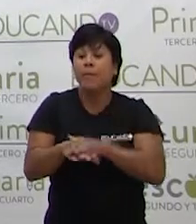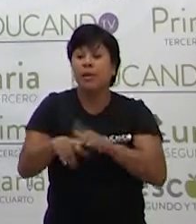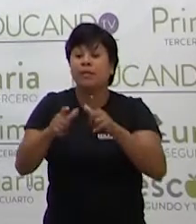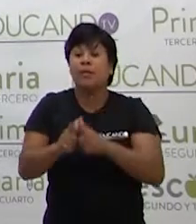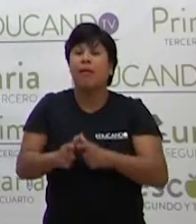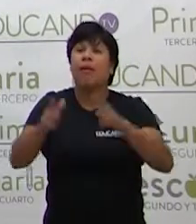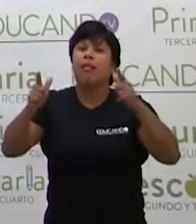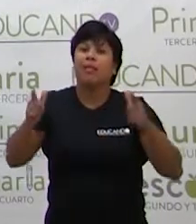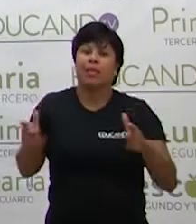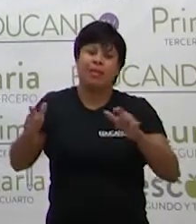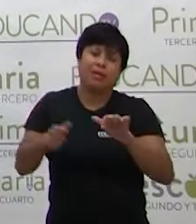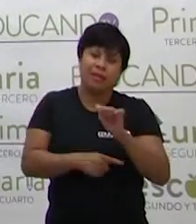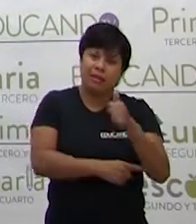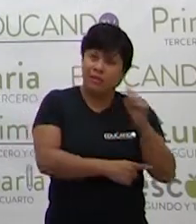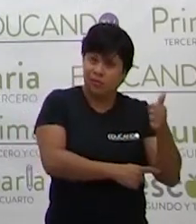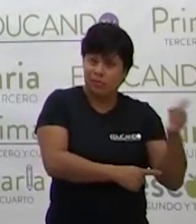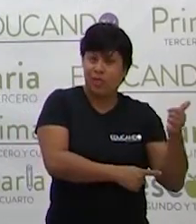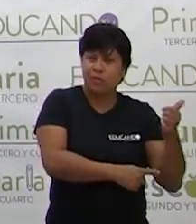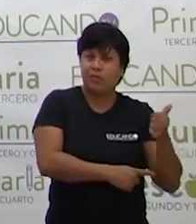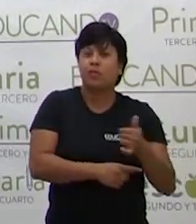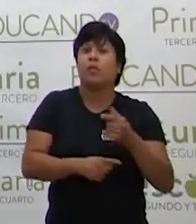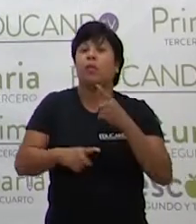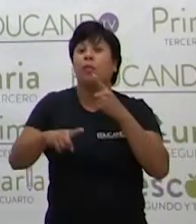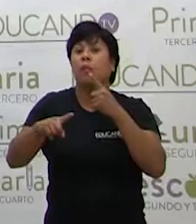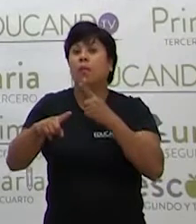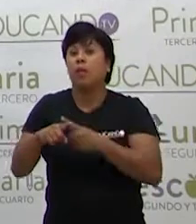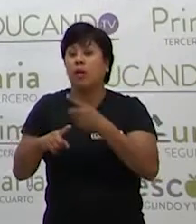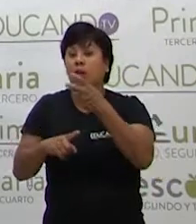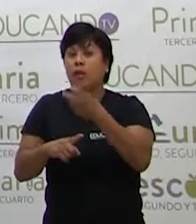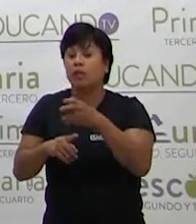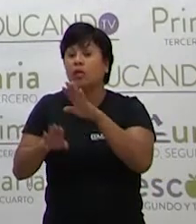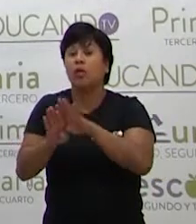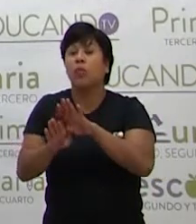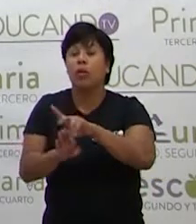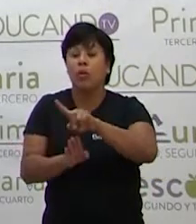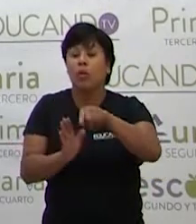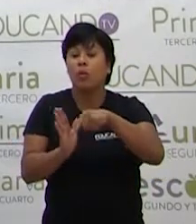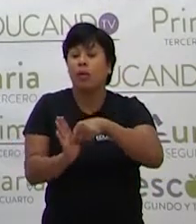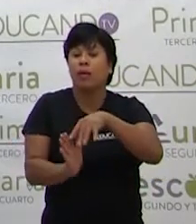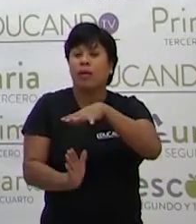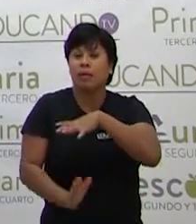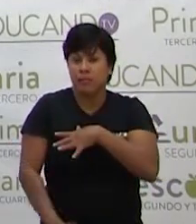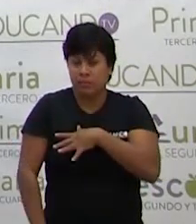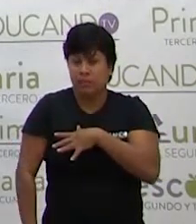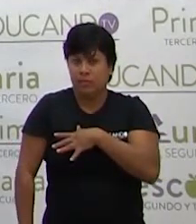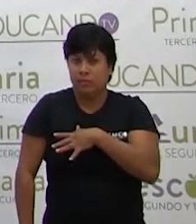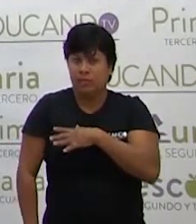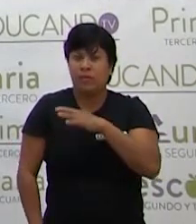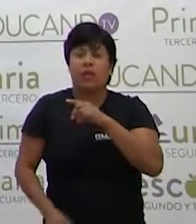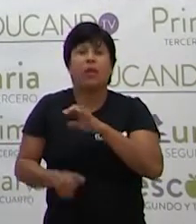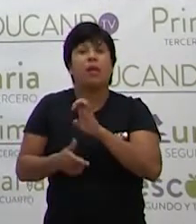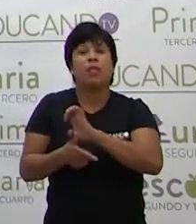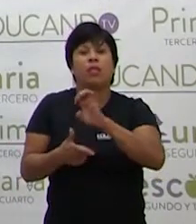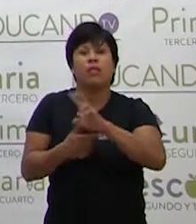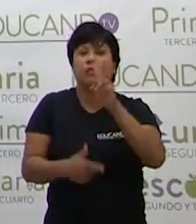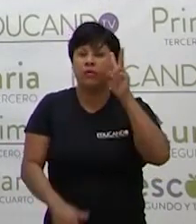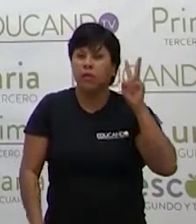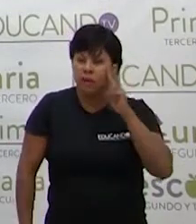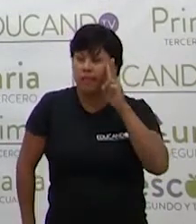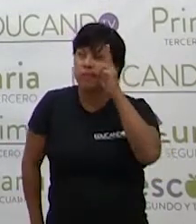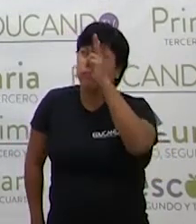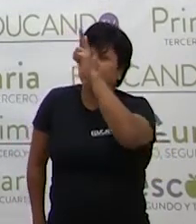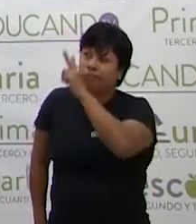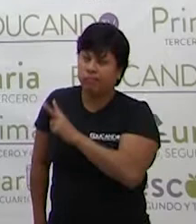grande que los otros, por la posición en la que se encuentra. Entonces observo,